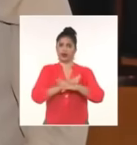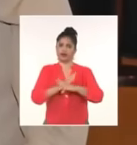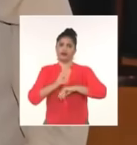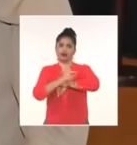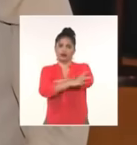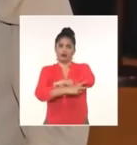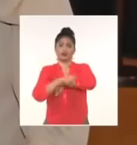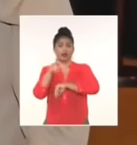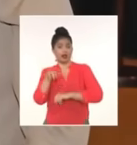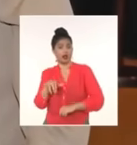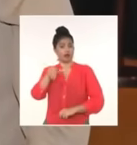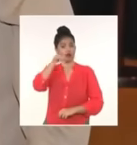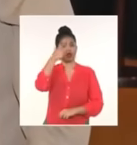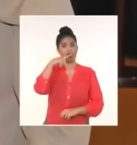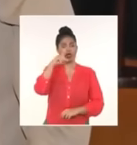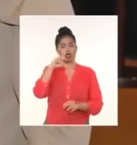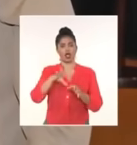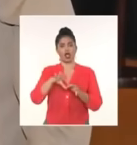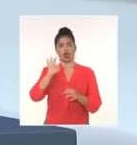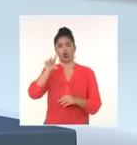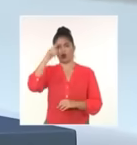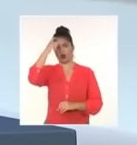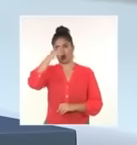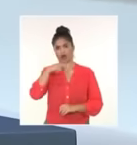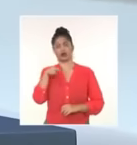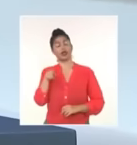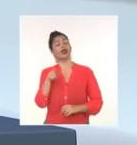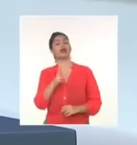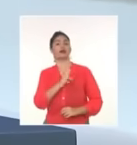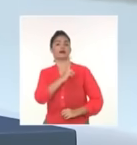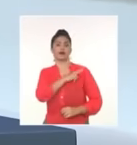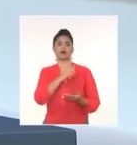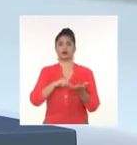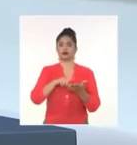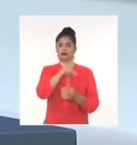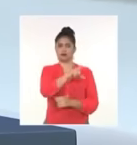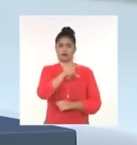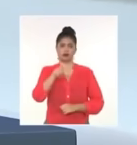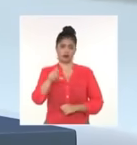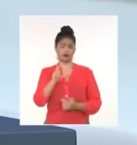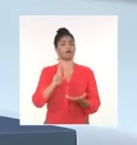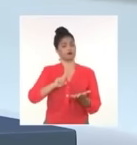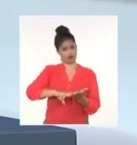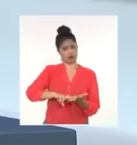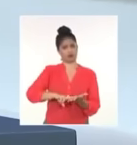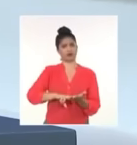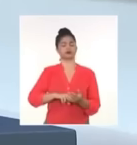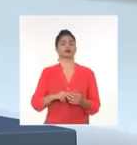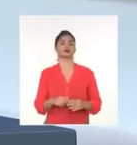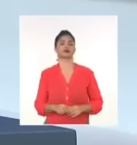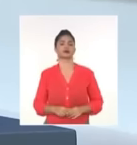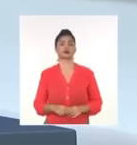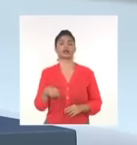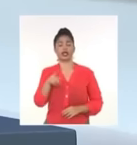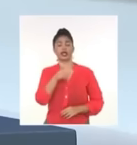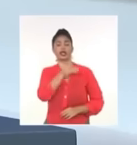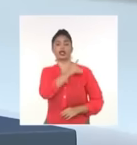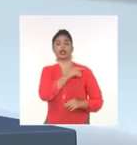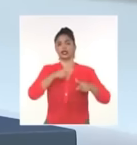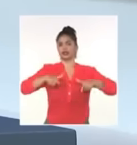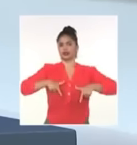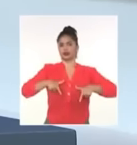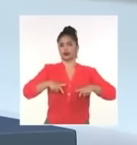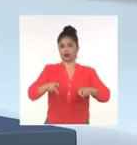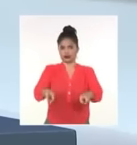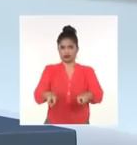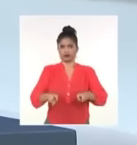de Angola, militante del Partido Comunista de Cuba, donde fue integrante de su Comité Central y diputado a la Asamblea Nacional del